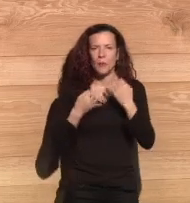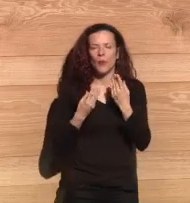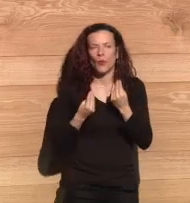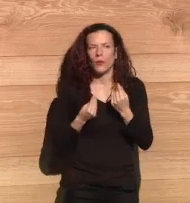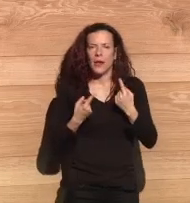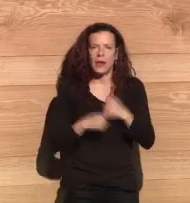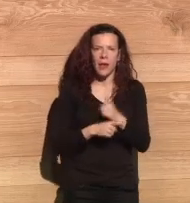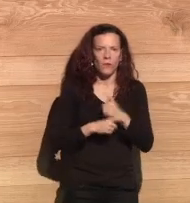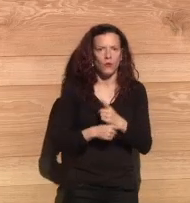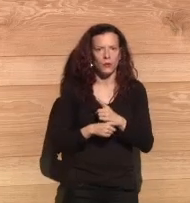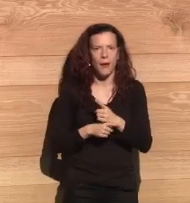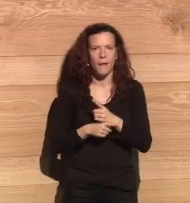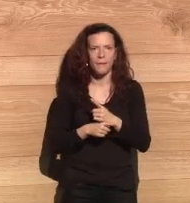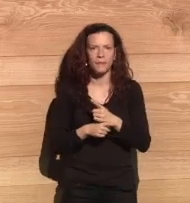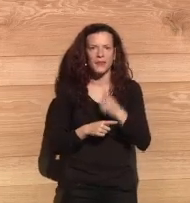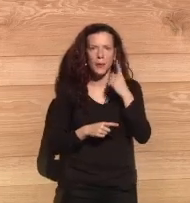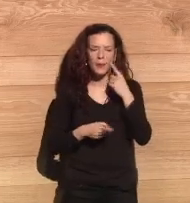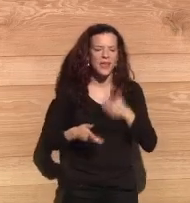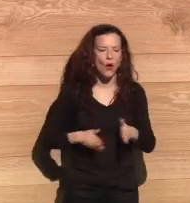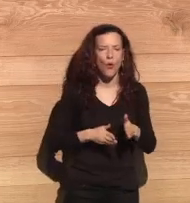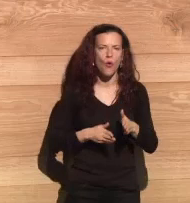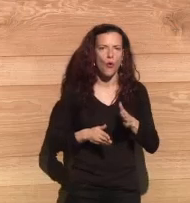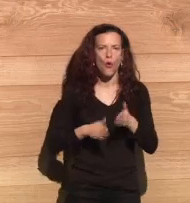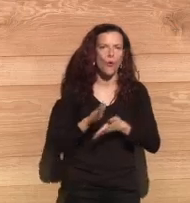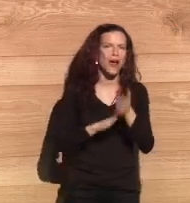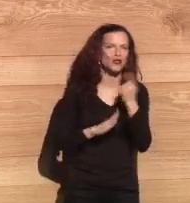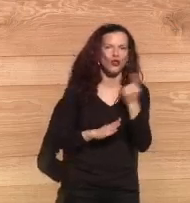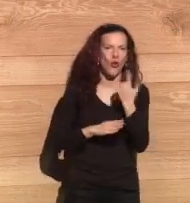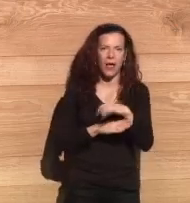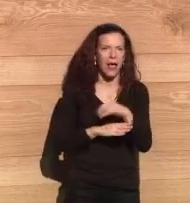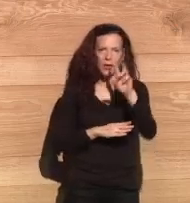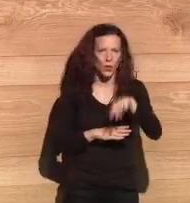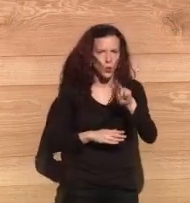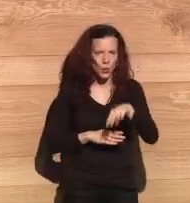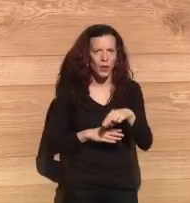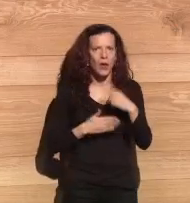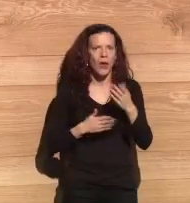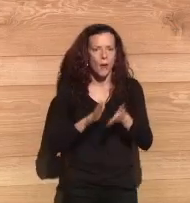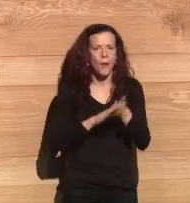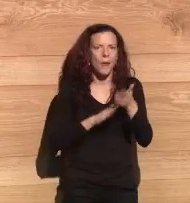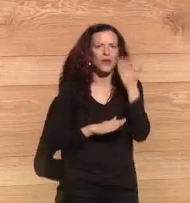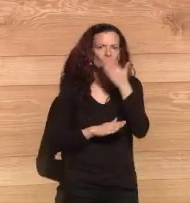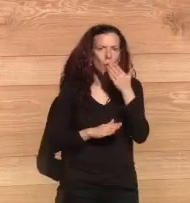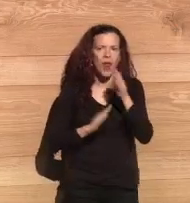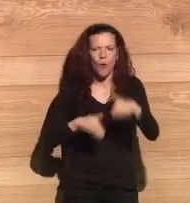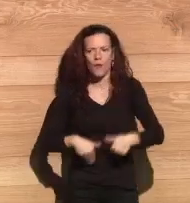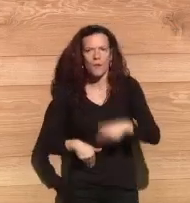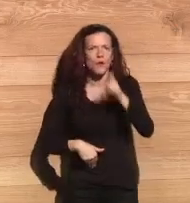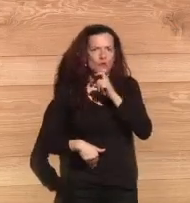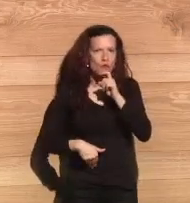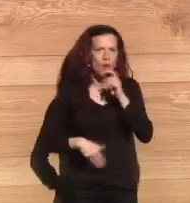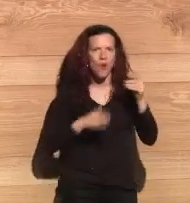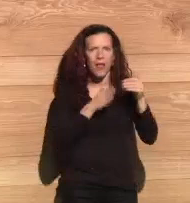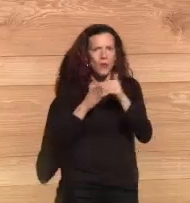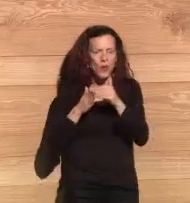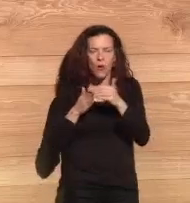nerviosa de cómo circulaba el niño, nunca podía salir solo a la calle, cómo iba a la escuela, de regreso, del